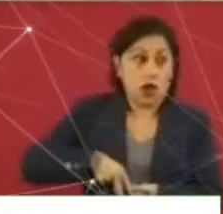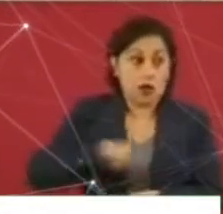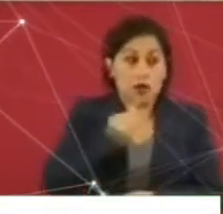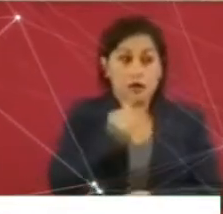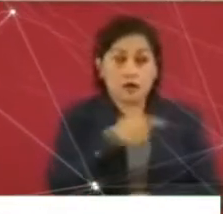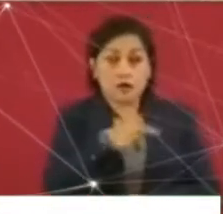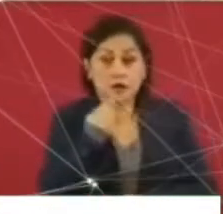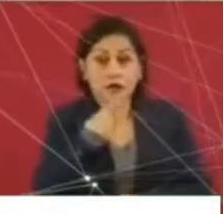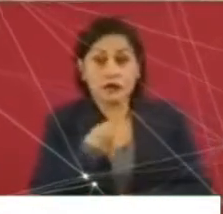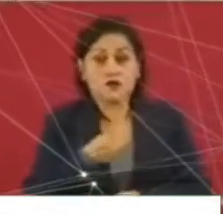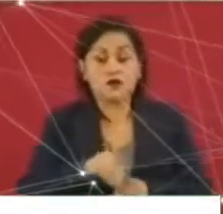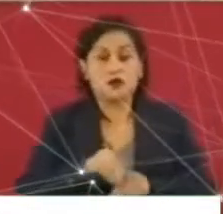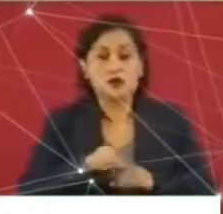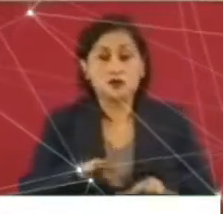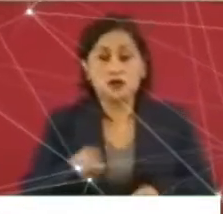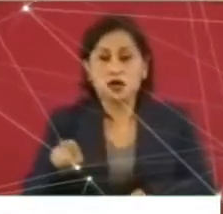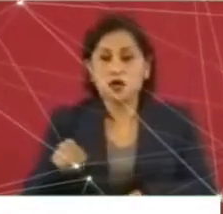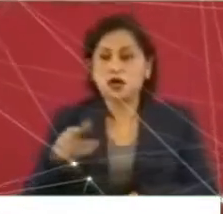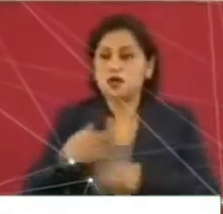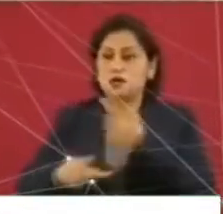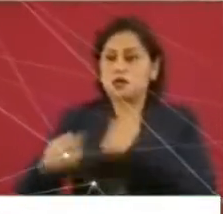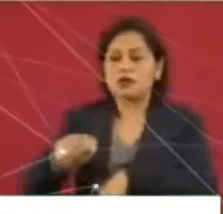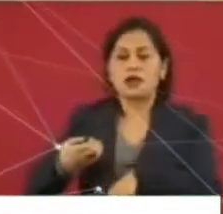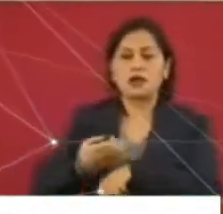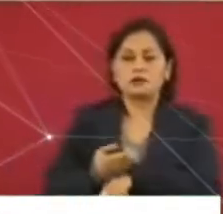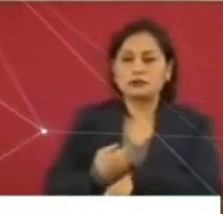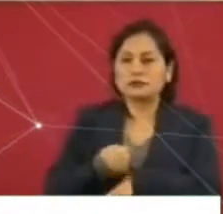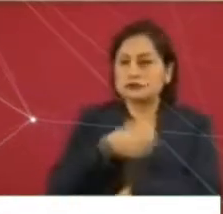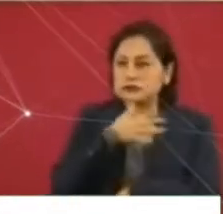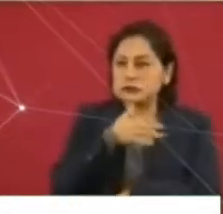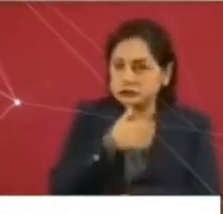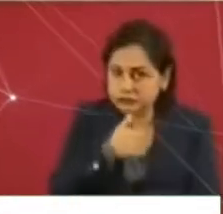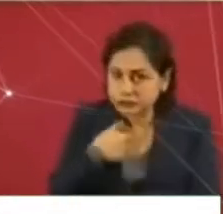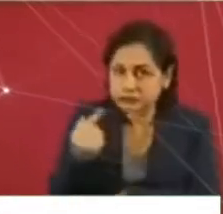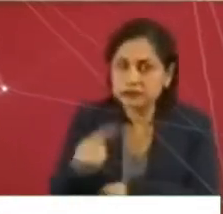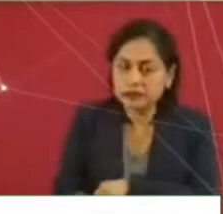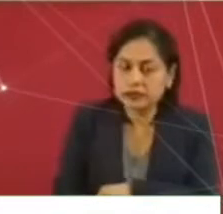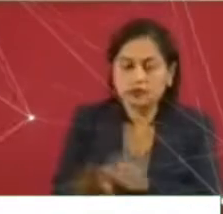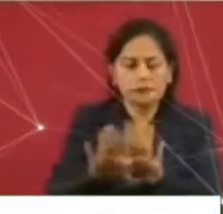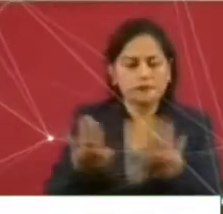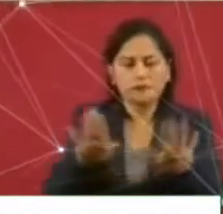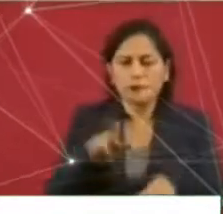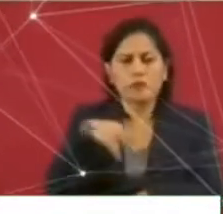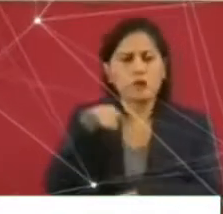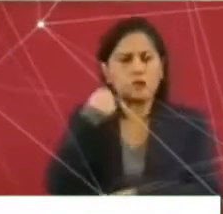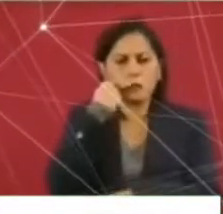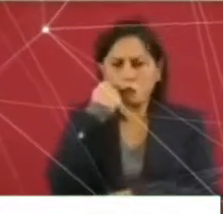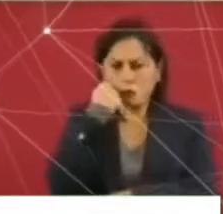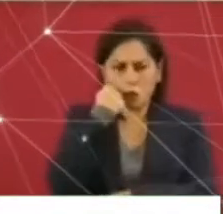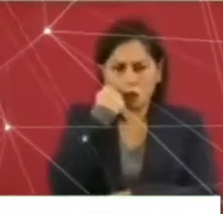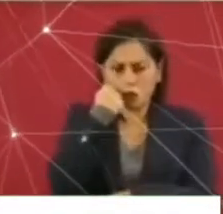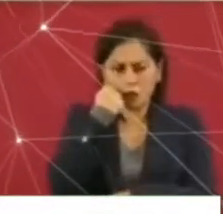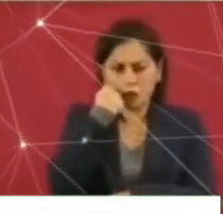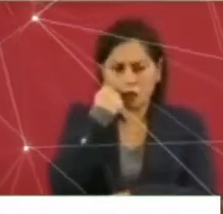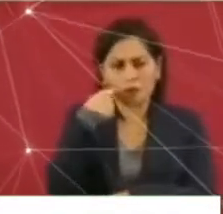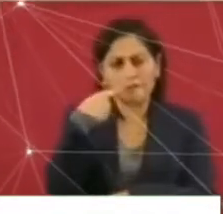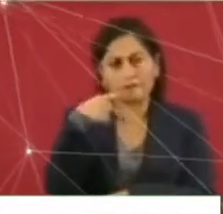a mi estado. No importa. Lo único que sí es...